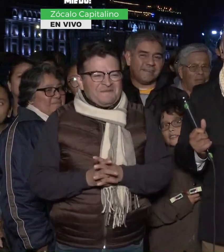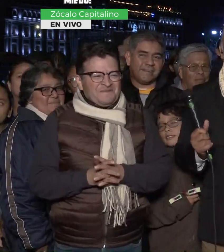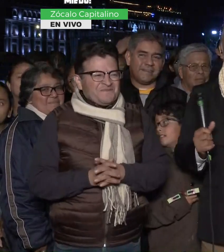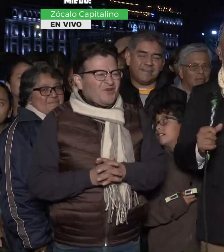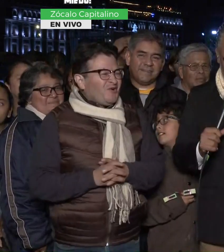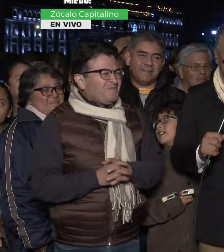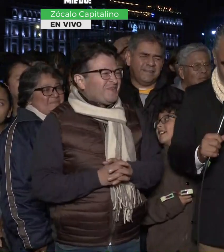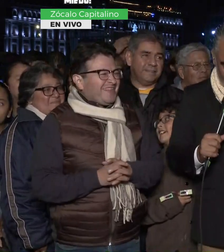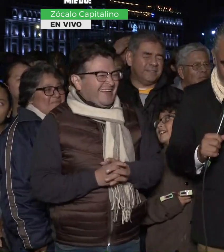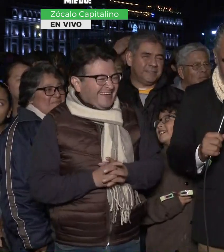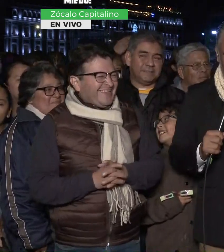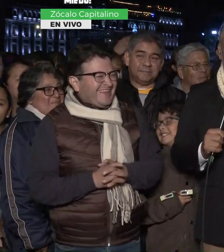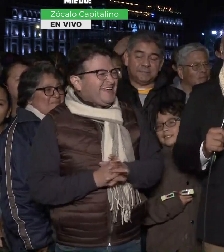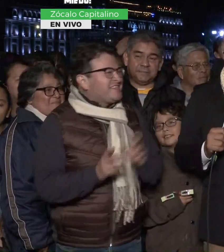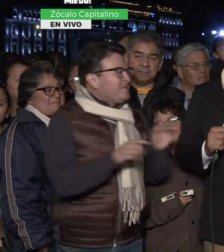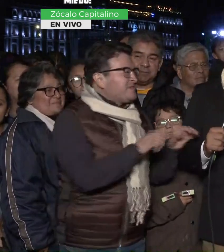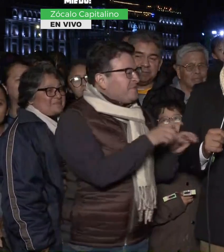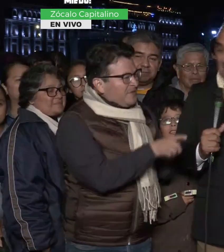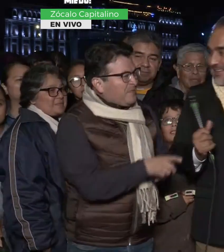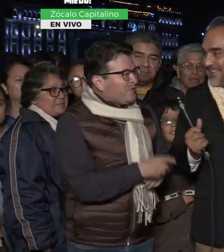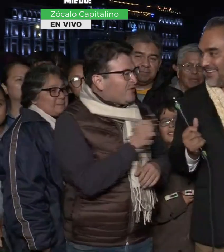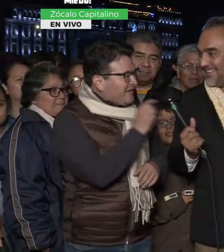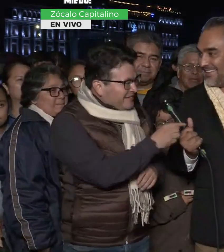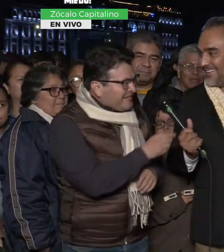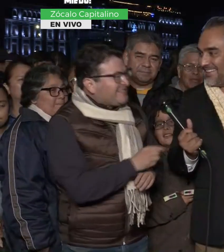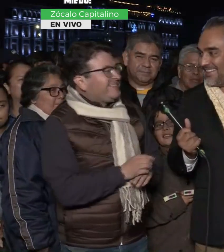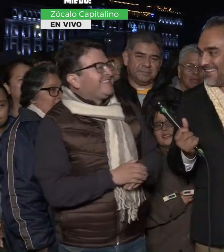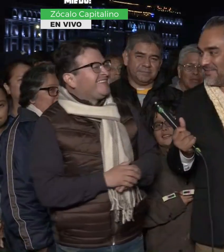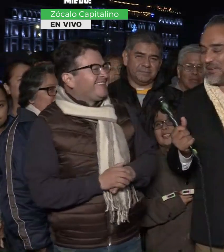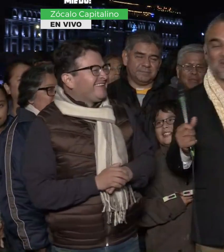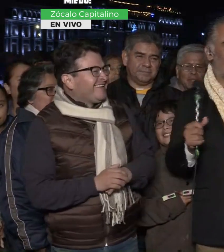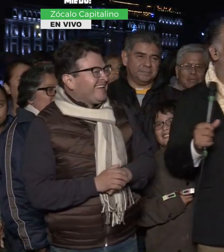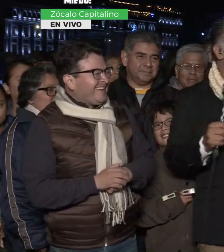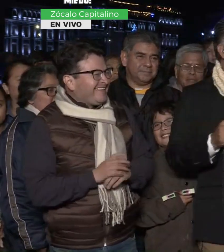Muy bien. Seguramente. Esta vez debe de preguntar ya Celsin. Sí, muy ya. Bien.